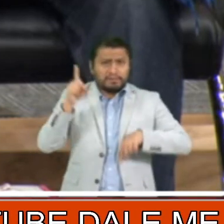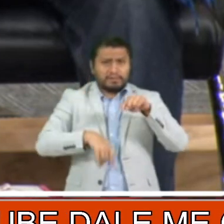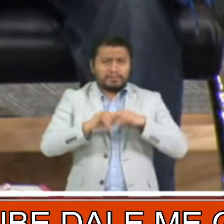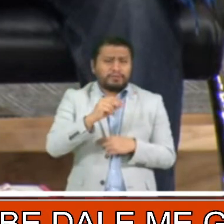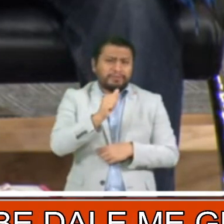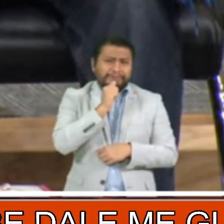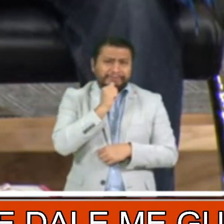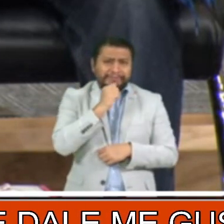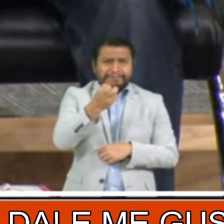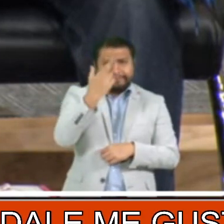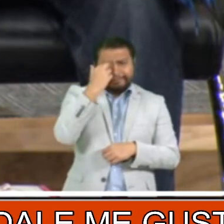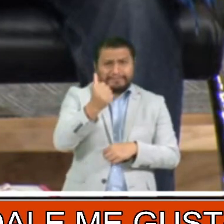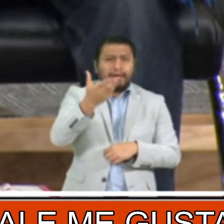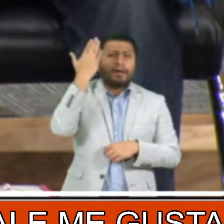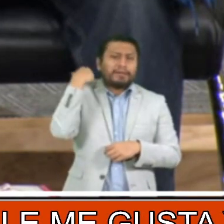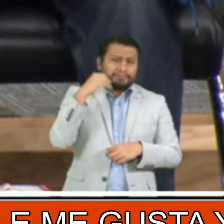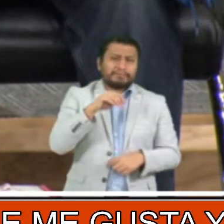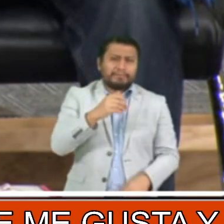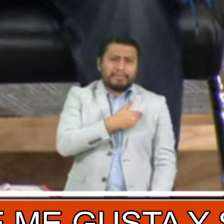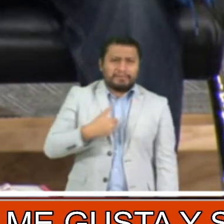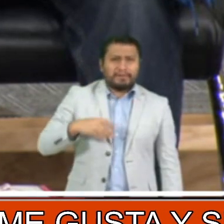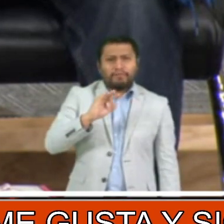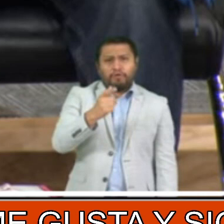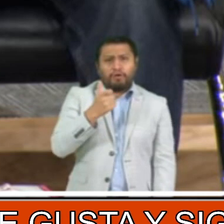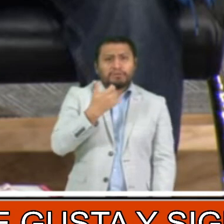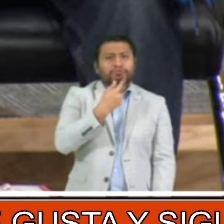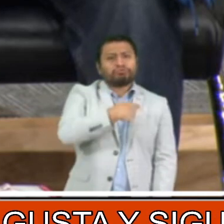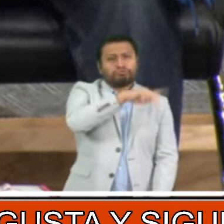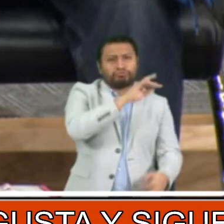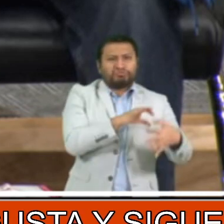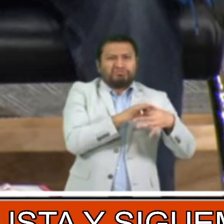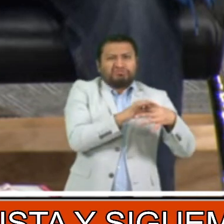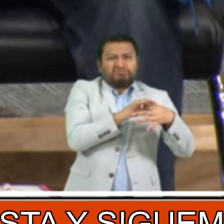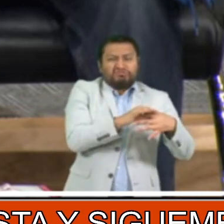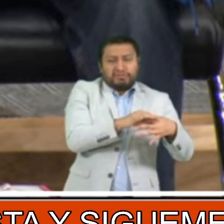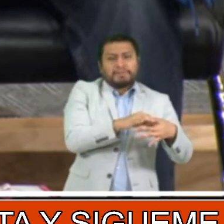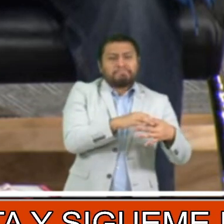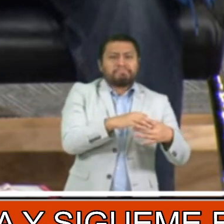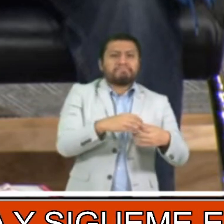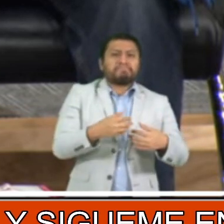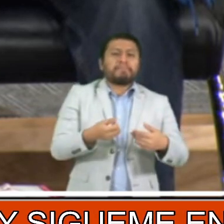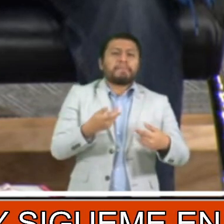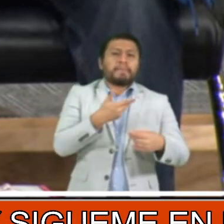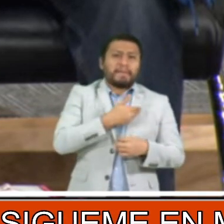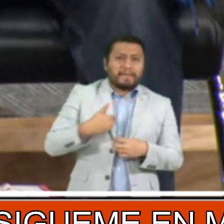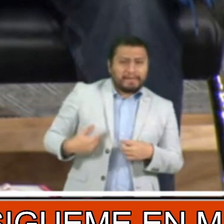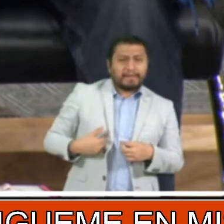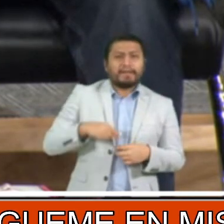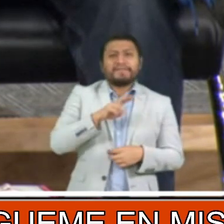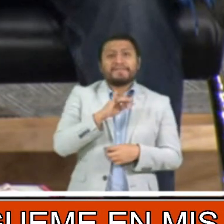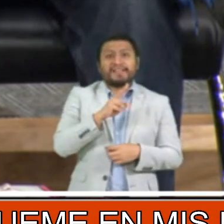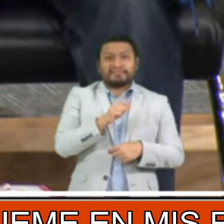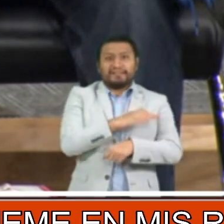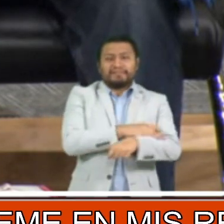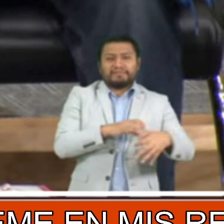tanto el de cambiar al señor presidente y a su familia política enquistada en el poder ejecutivo los viviesca.